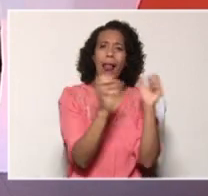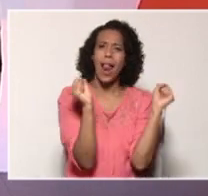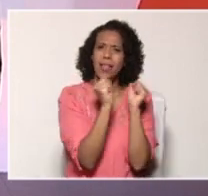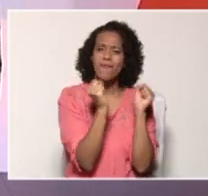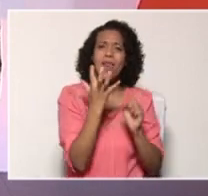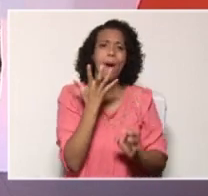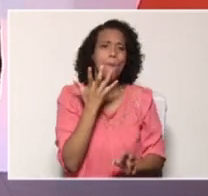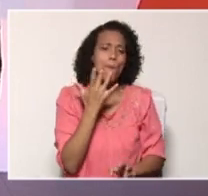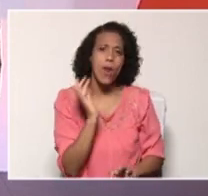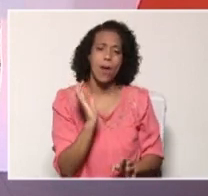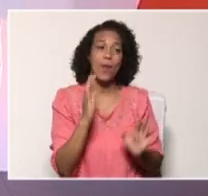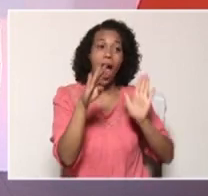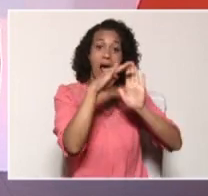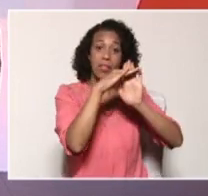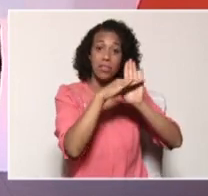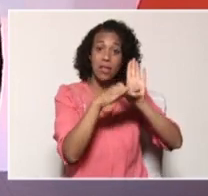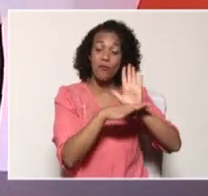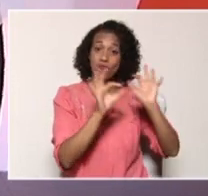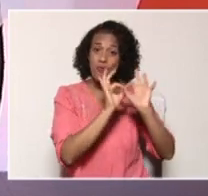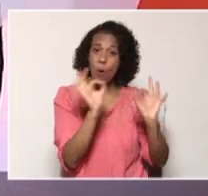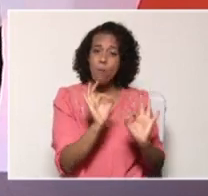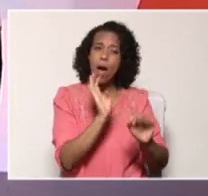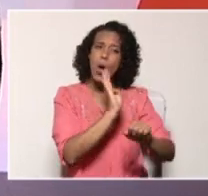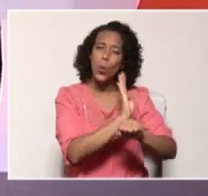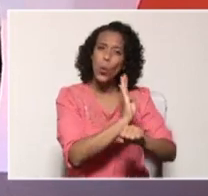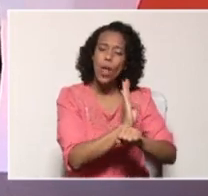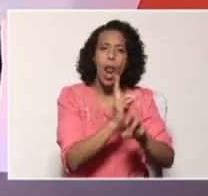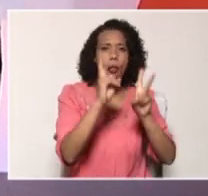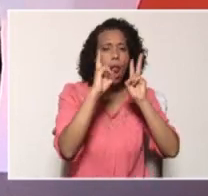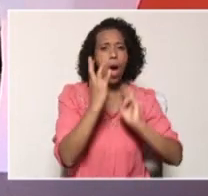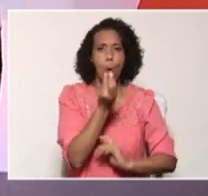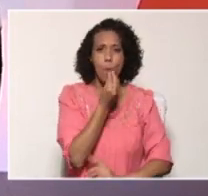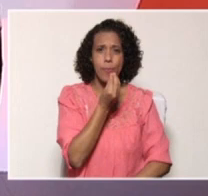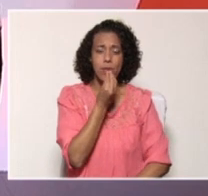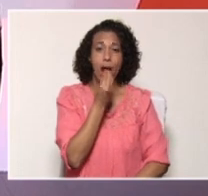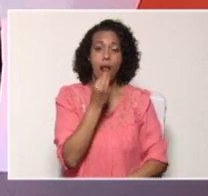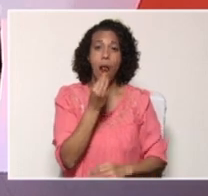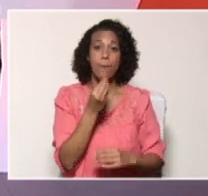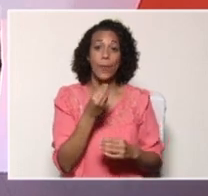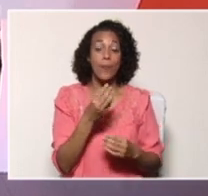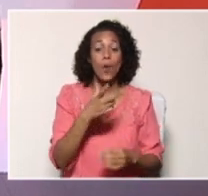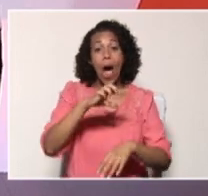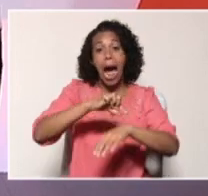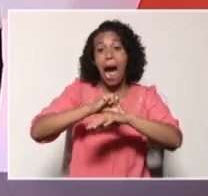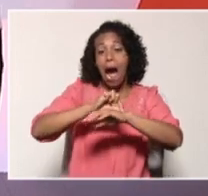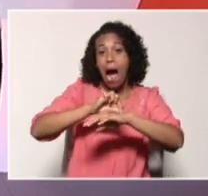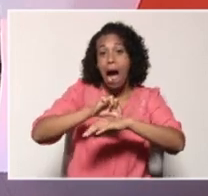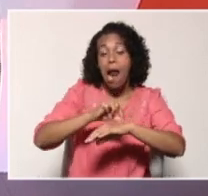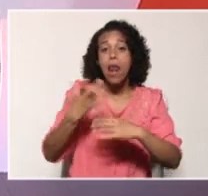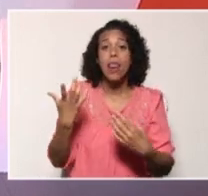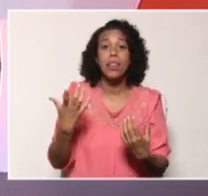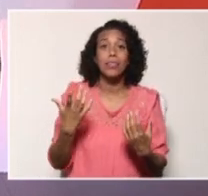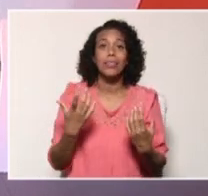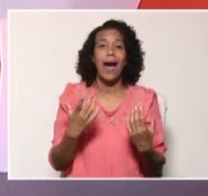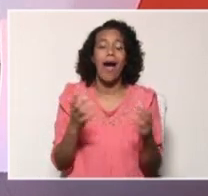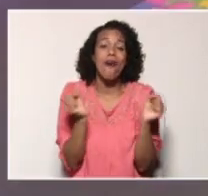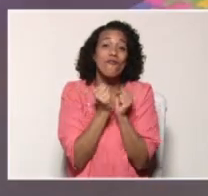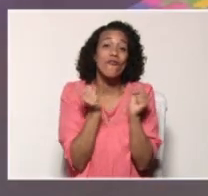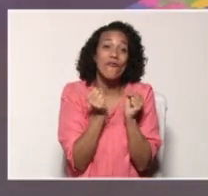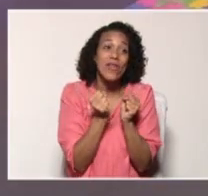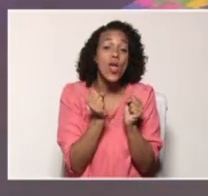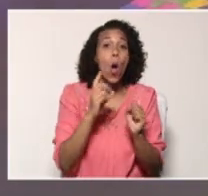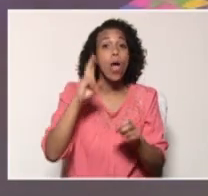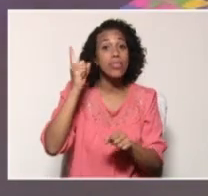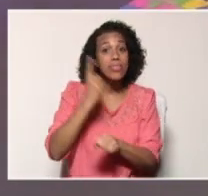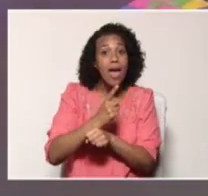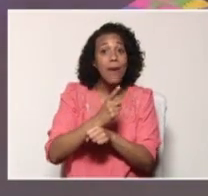conservar? ¿Cuáles son las medidas apropiadas para conservarlos? Por ejemplo, los productos cárnicos tienen una cadena de frío y